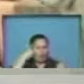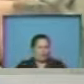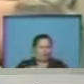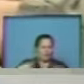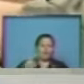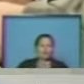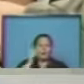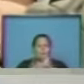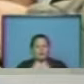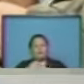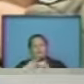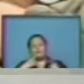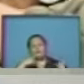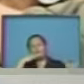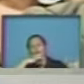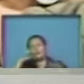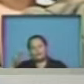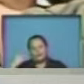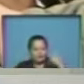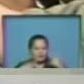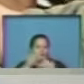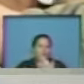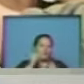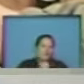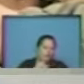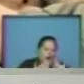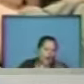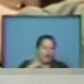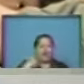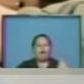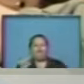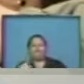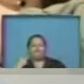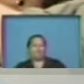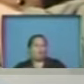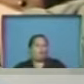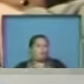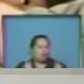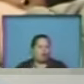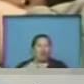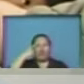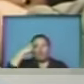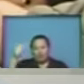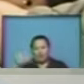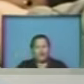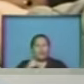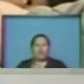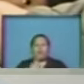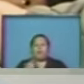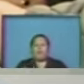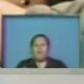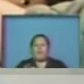respecto a los empresarios. Han hablado 20 veces con el Ministerio de Trabajo, cada uno juega su propio partido, los choferes de base no tienen por qué